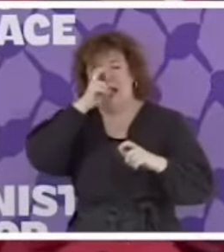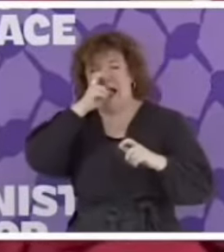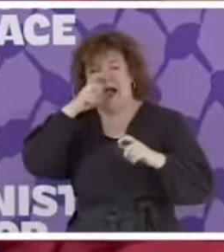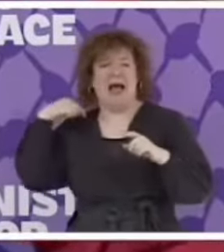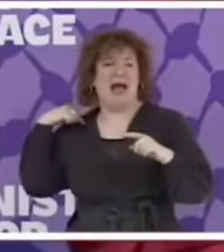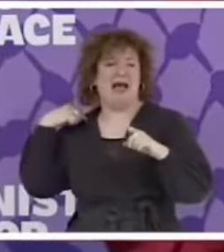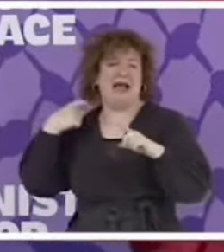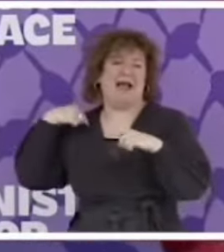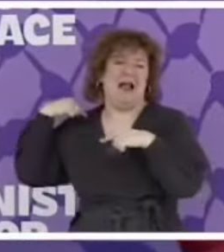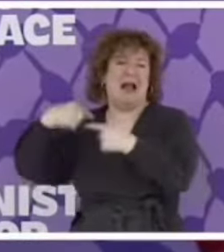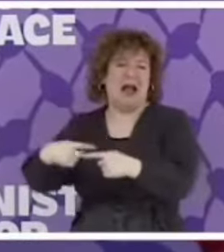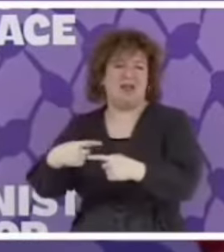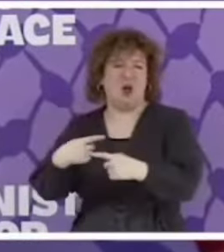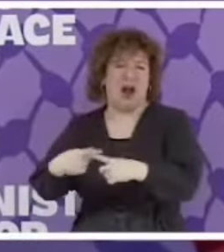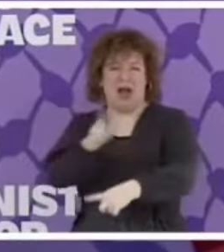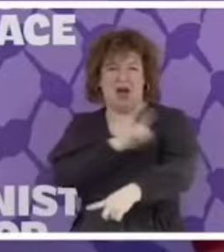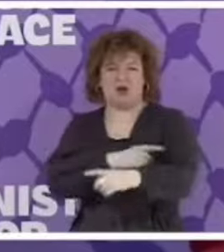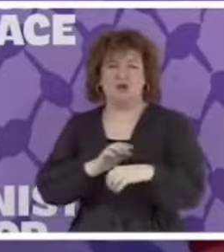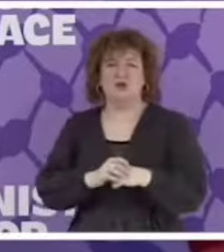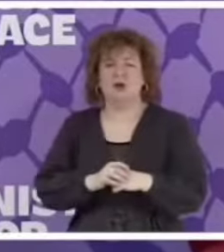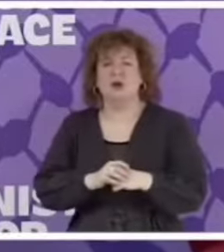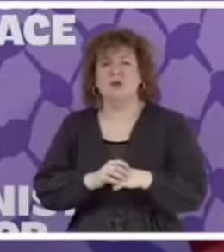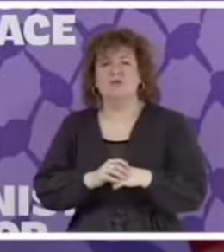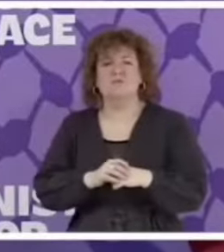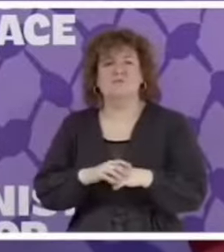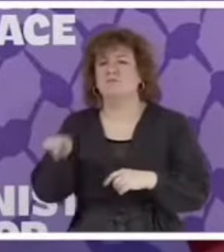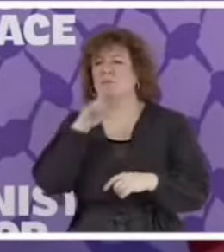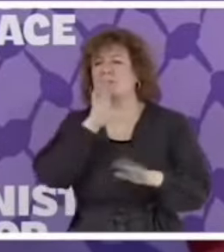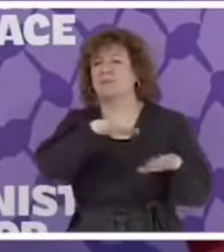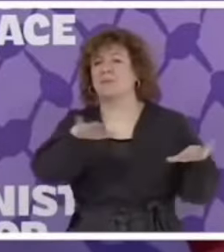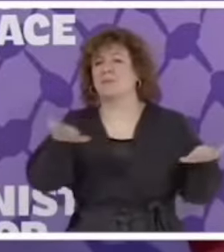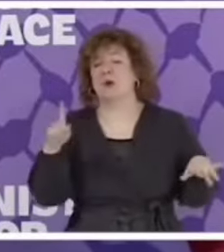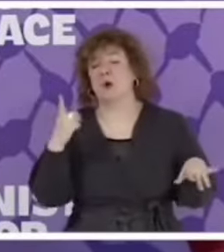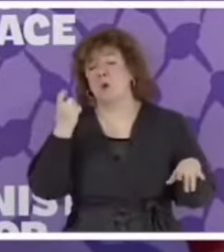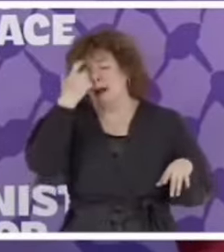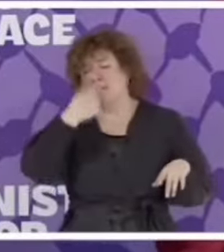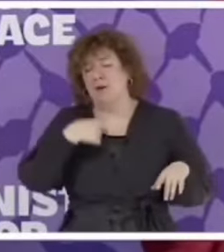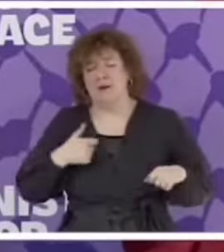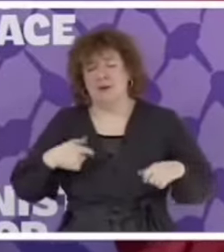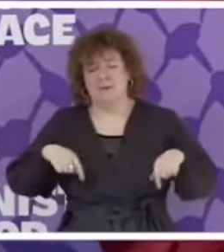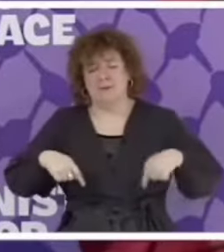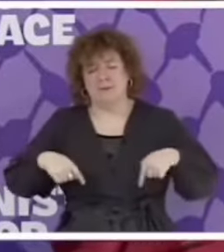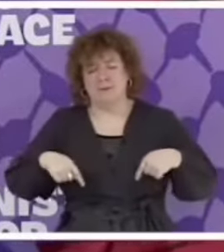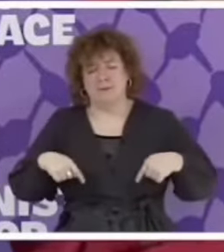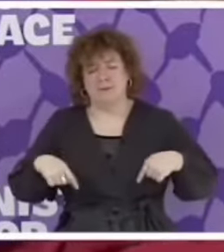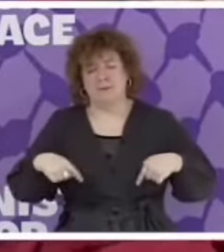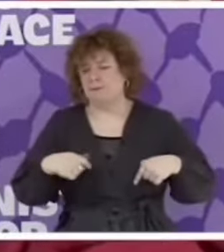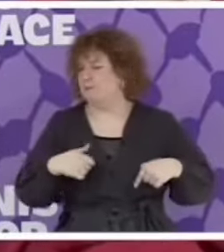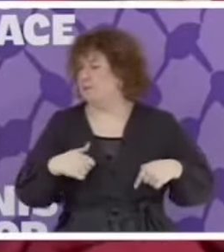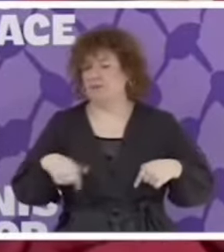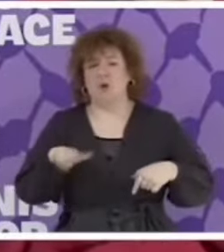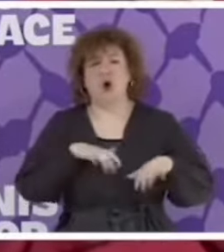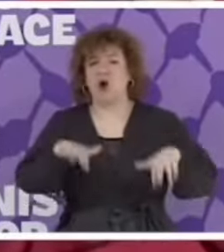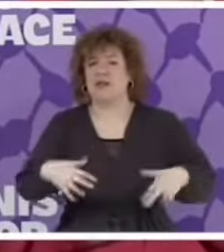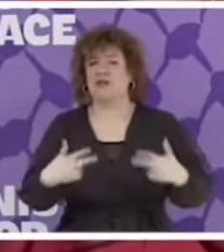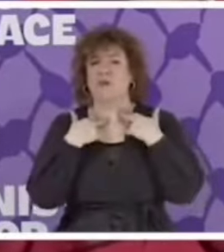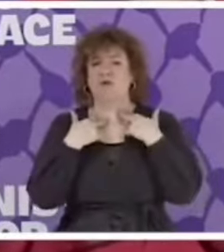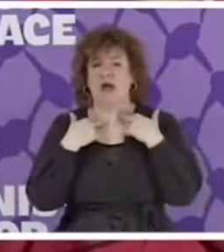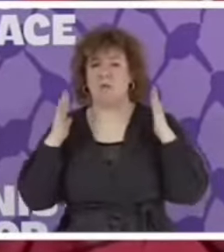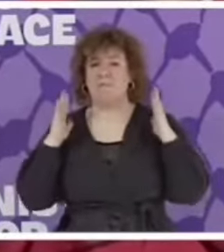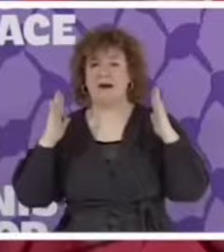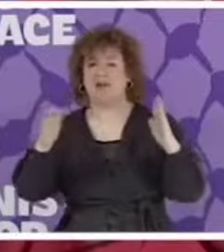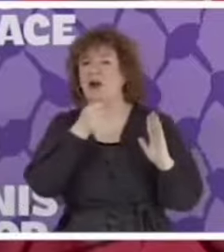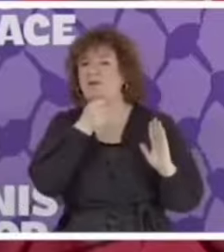nadie hablase, hubo una voz que a lo mejor temblándole las piernas salió al pasillo del Congreso y